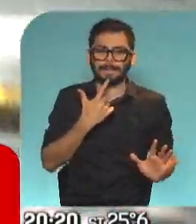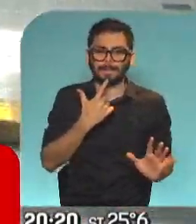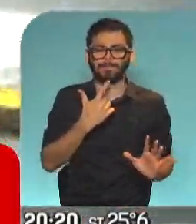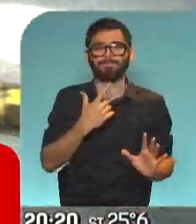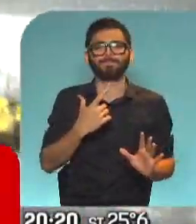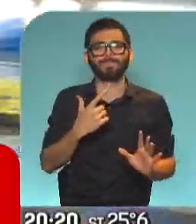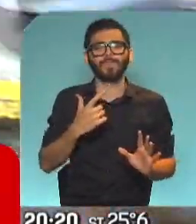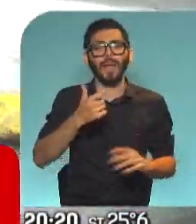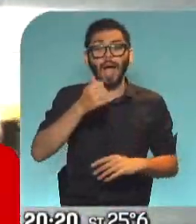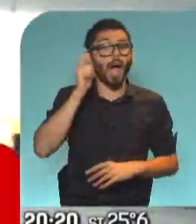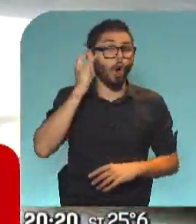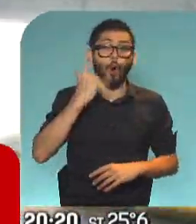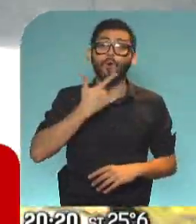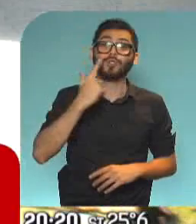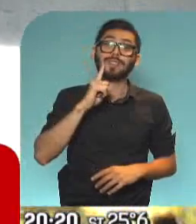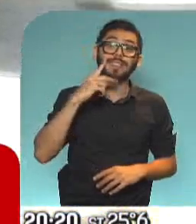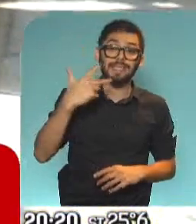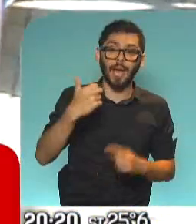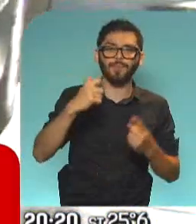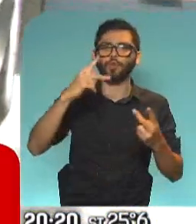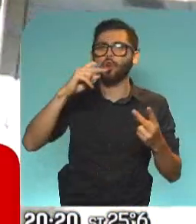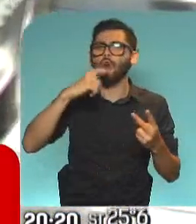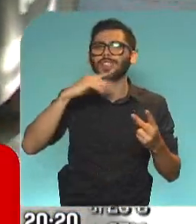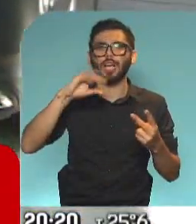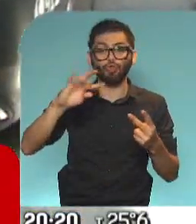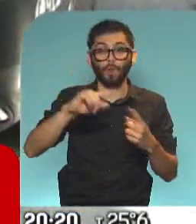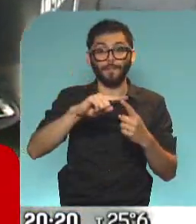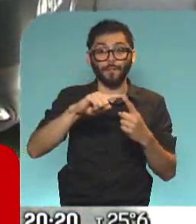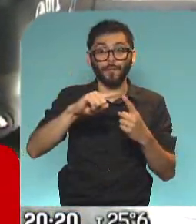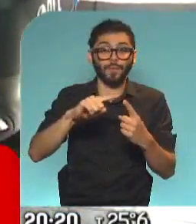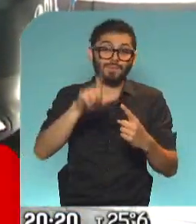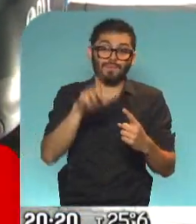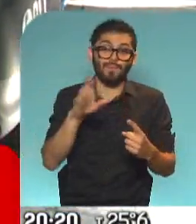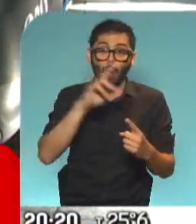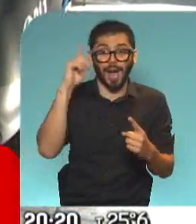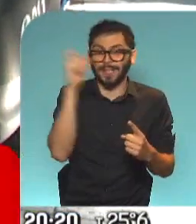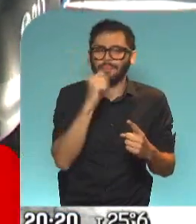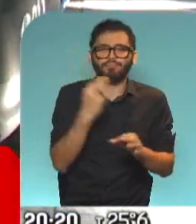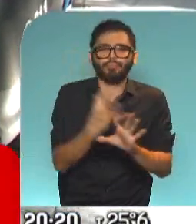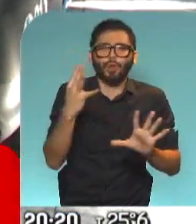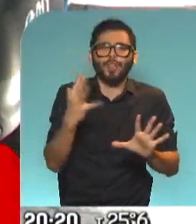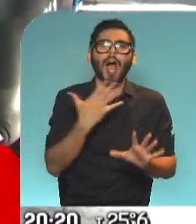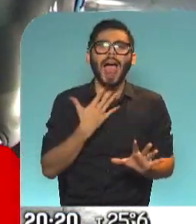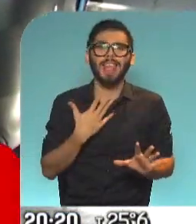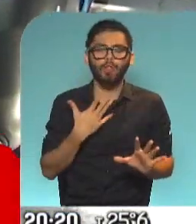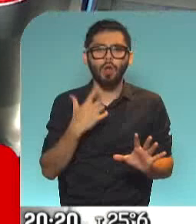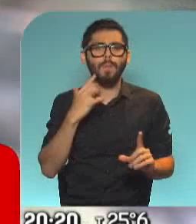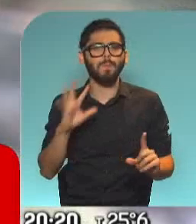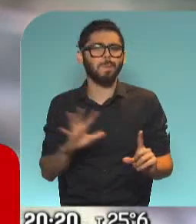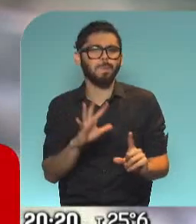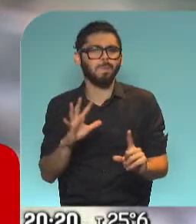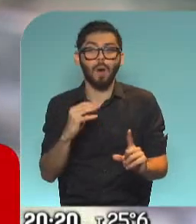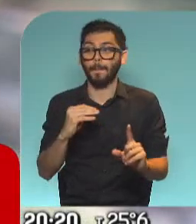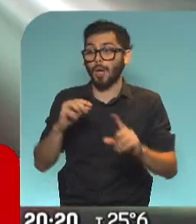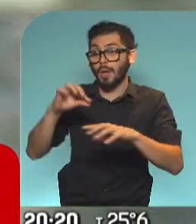Maradona. Agustina Kasachov, especialista en adicciones, había quedado bajo sospecha luego de que los investigadores avanzaran contra